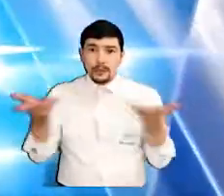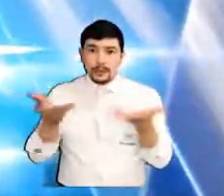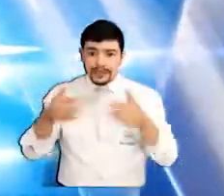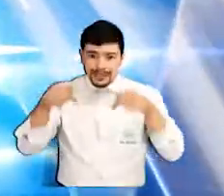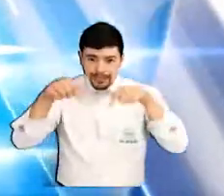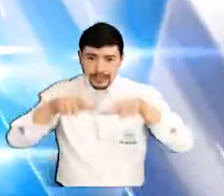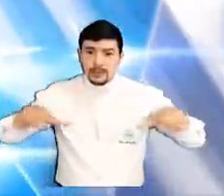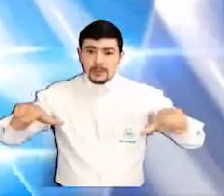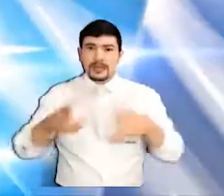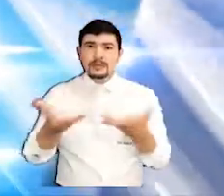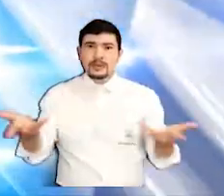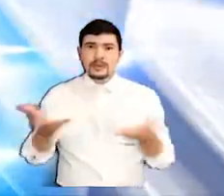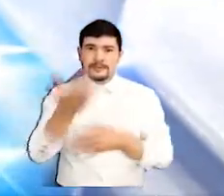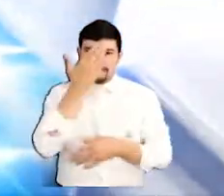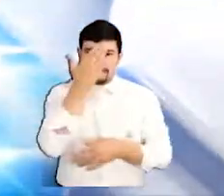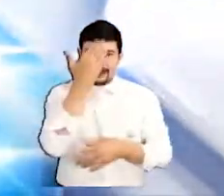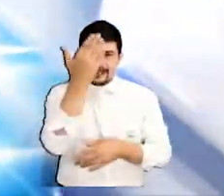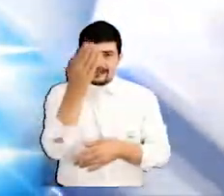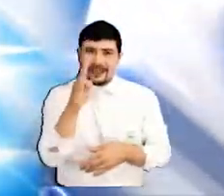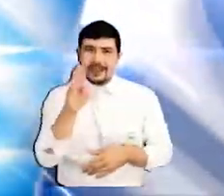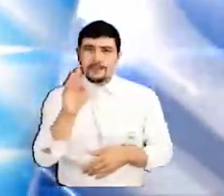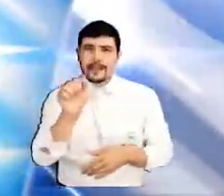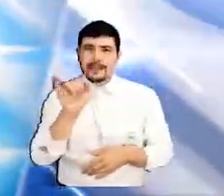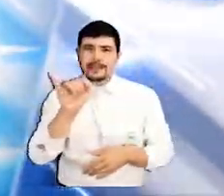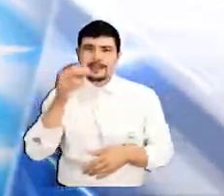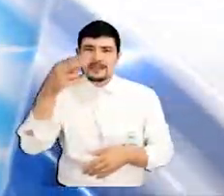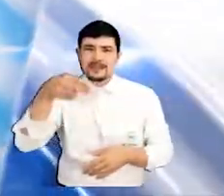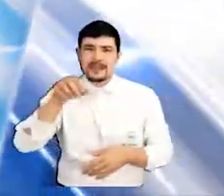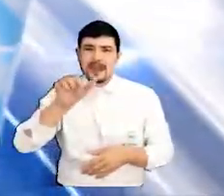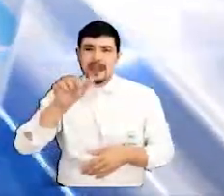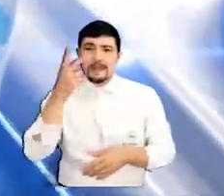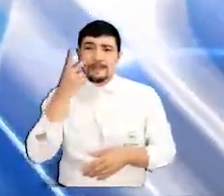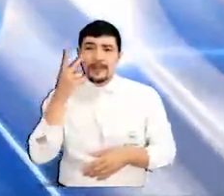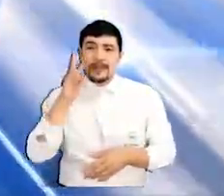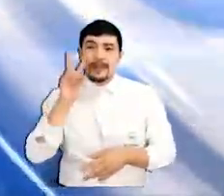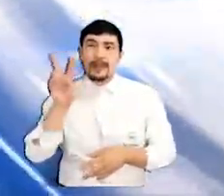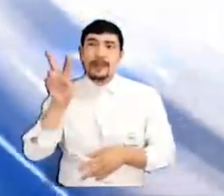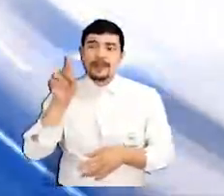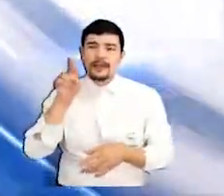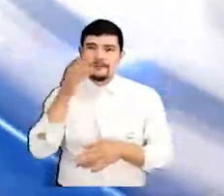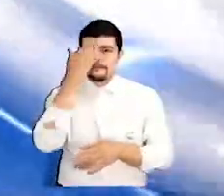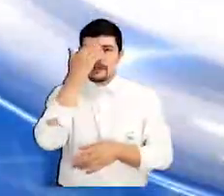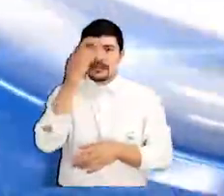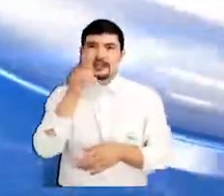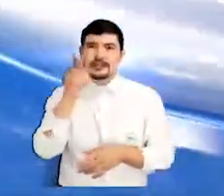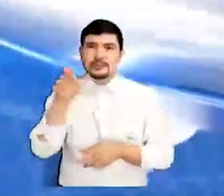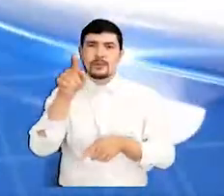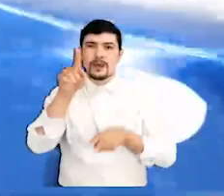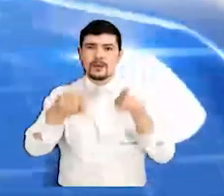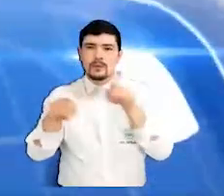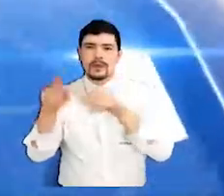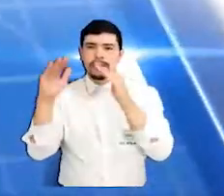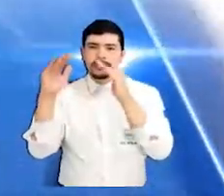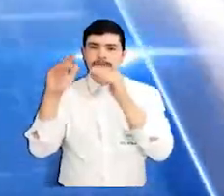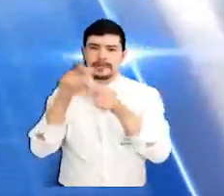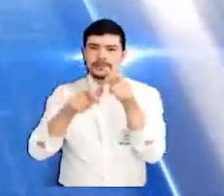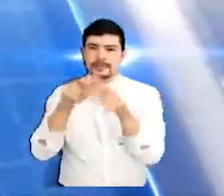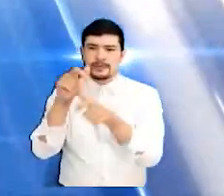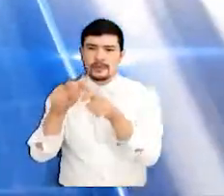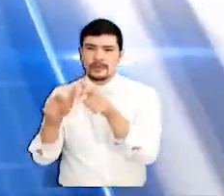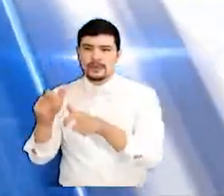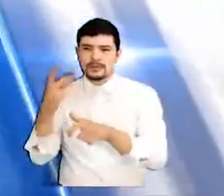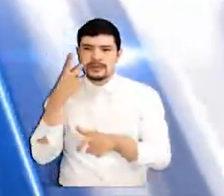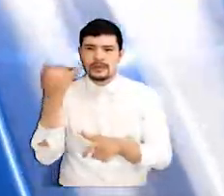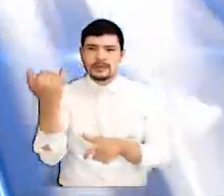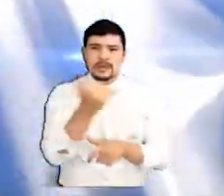Y hay otras casas que están en peligro y se van a venir. No, eso fue terrible. Mire, los carros solamente llegan hasta ahí.